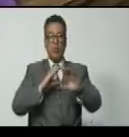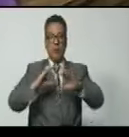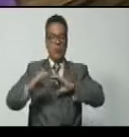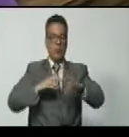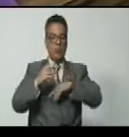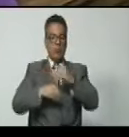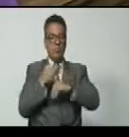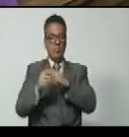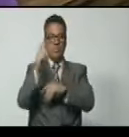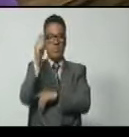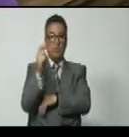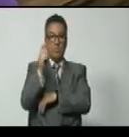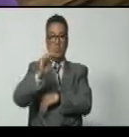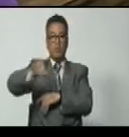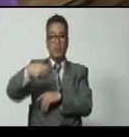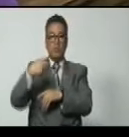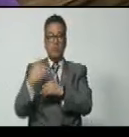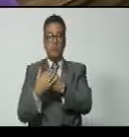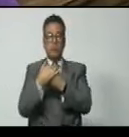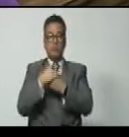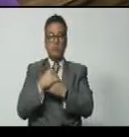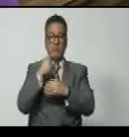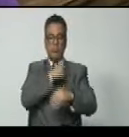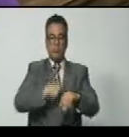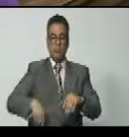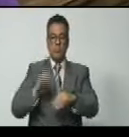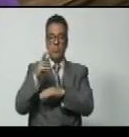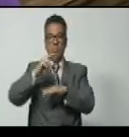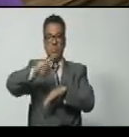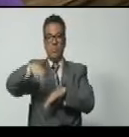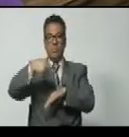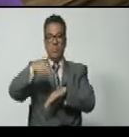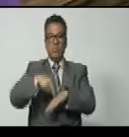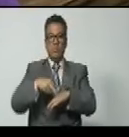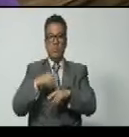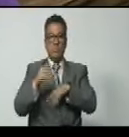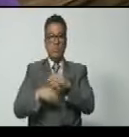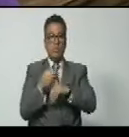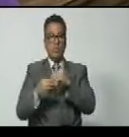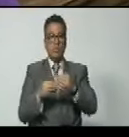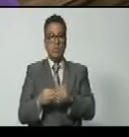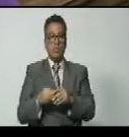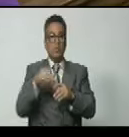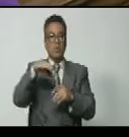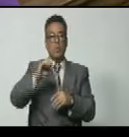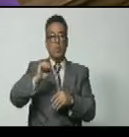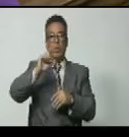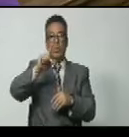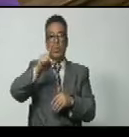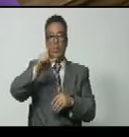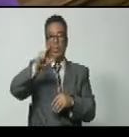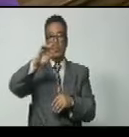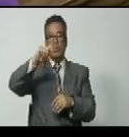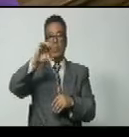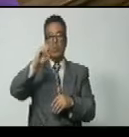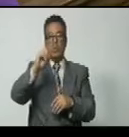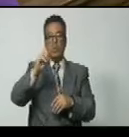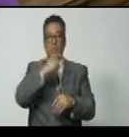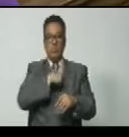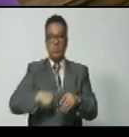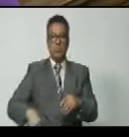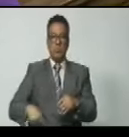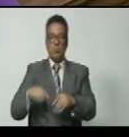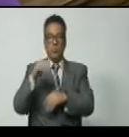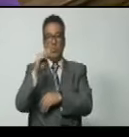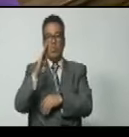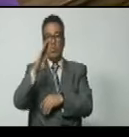Comunicación dirigida al diputado Jorge Rodríguez Gómez, presidente de la Asamblea Nacional, suscrita por el ciudadano Calixto Ortega Campos, presidente